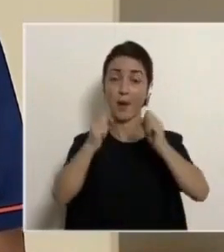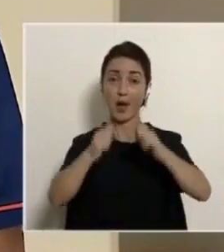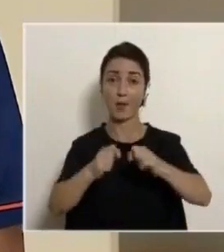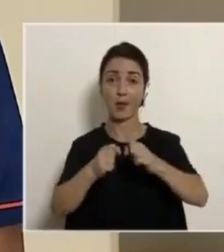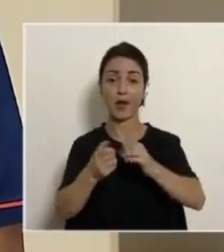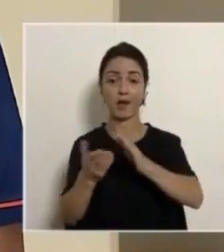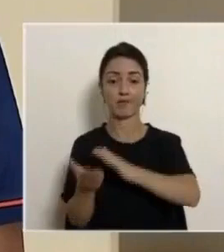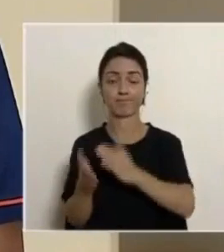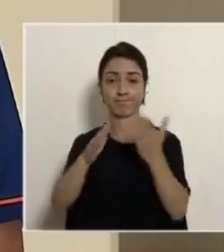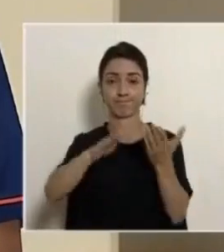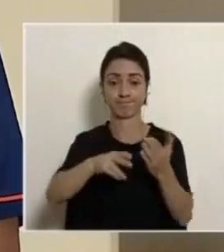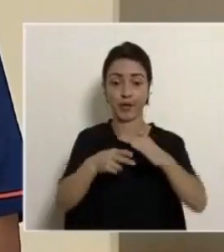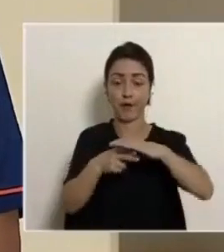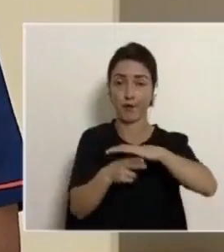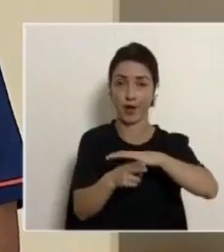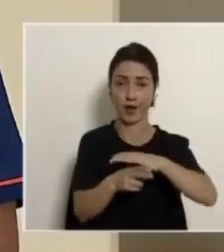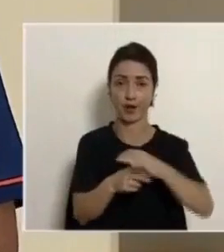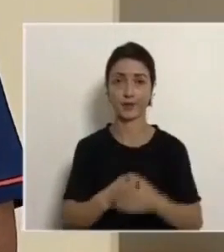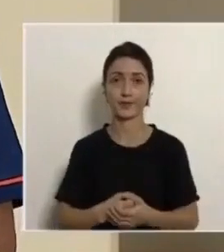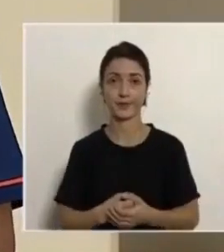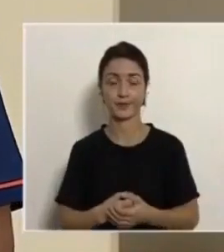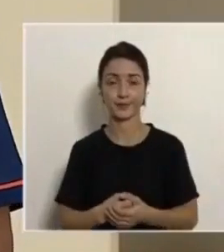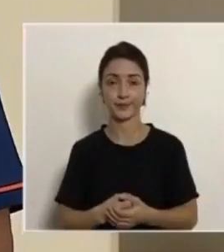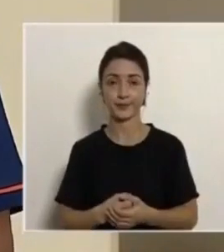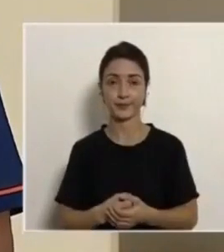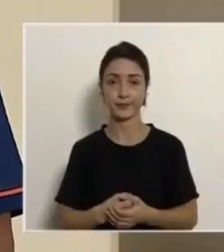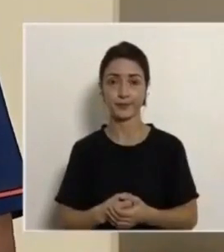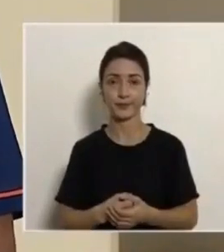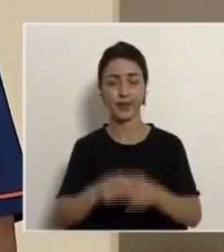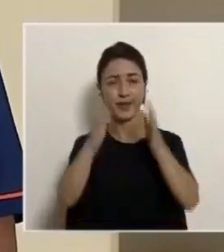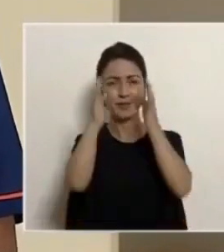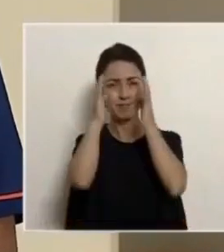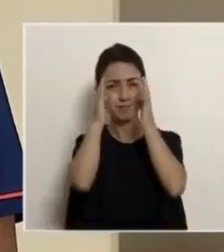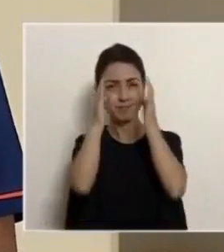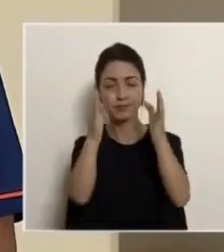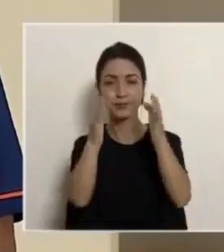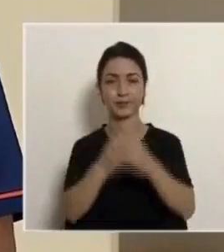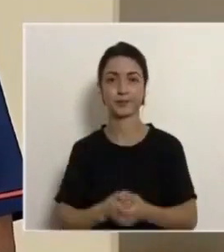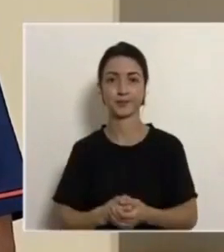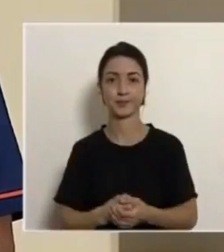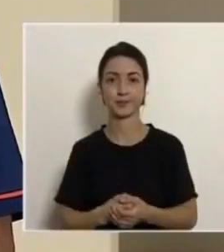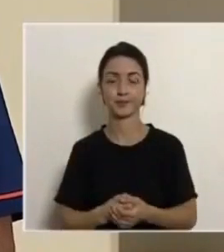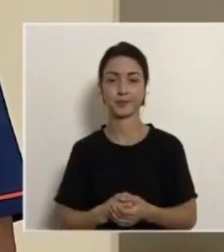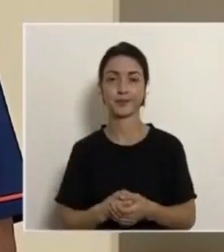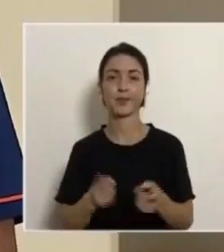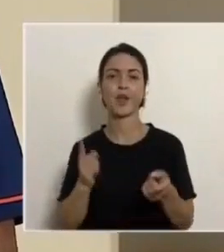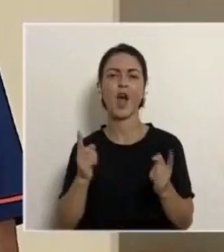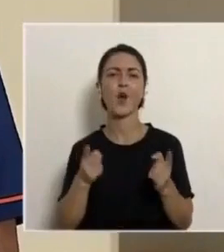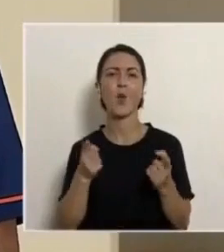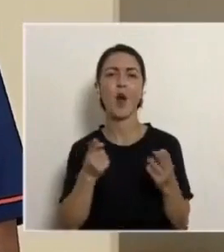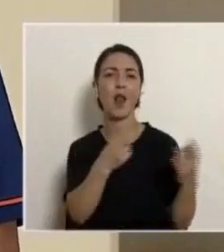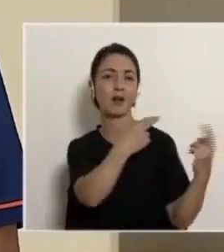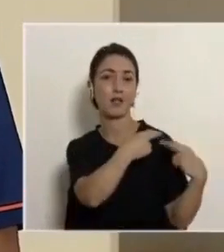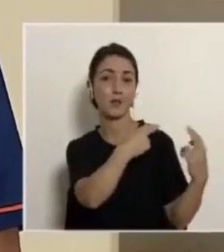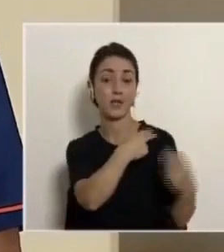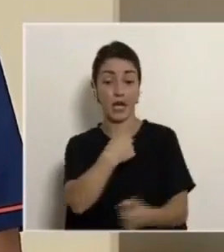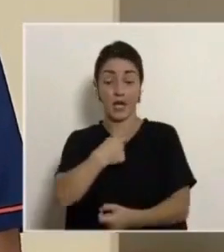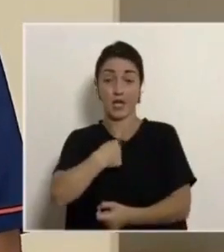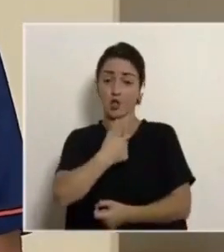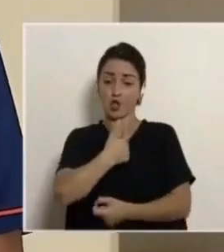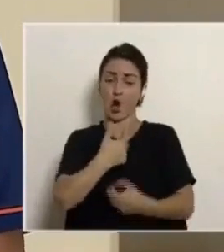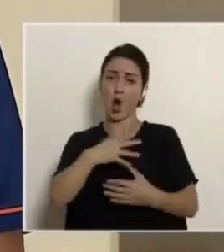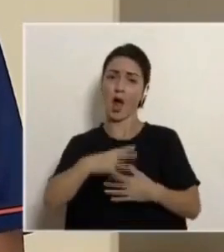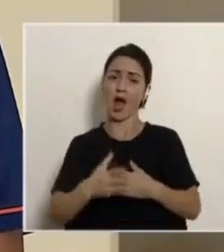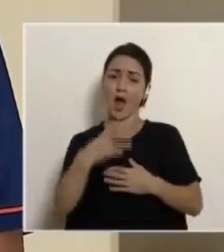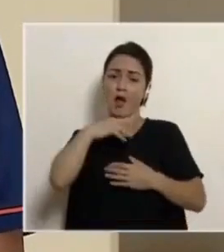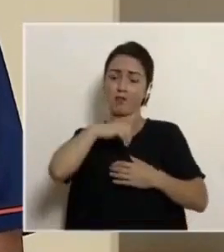despedirlo. Entonces, el llamado acá es a cuál es el nivel de responsabilidad que yo tengo que